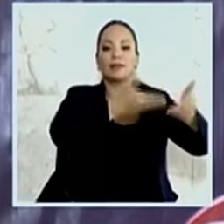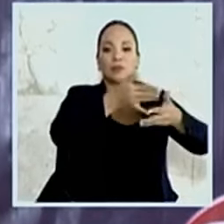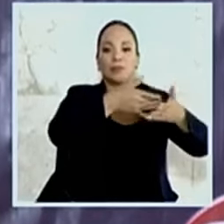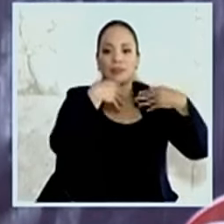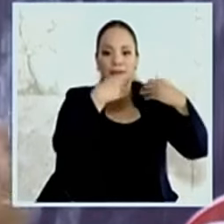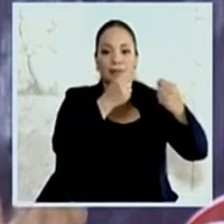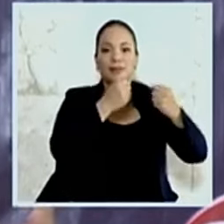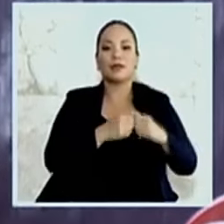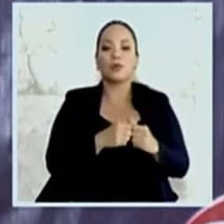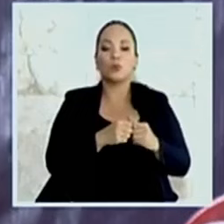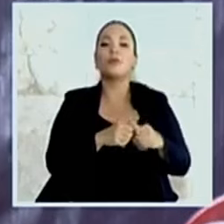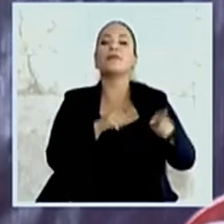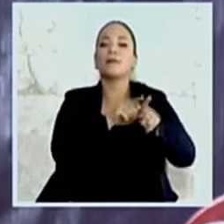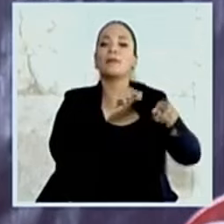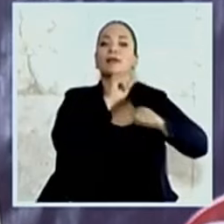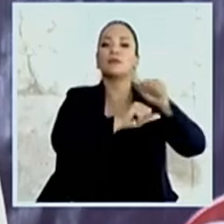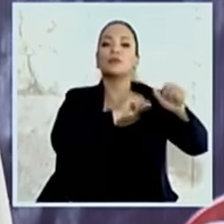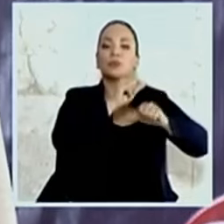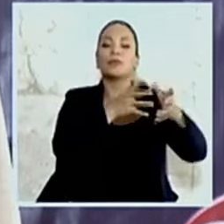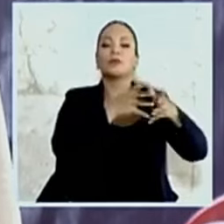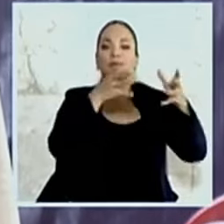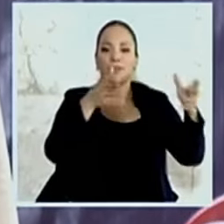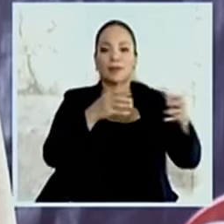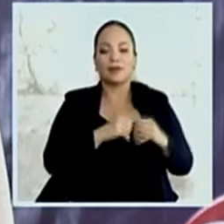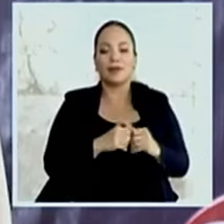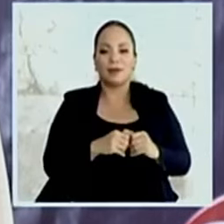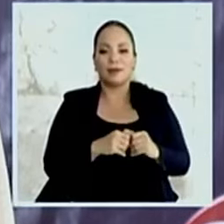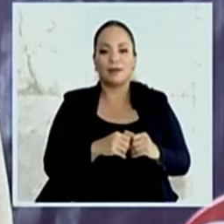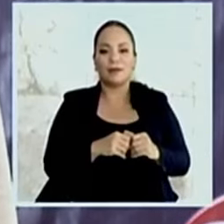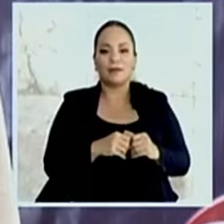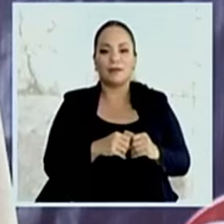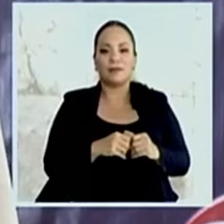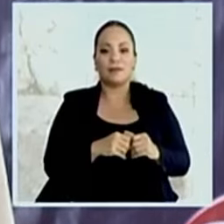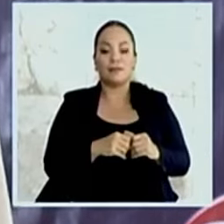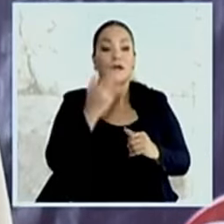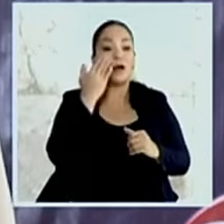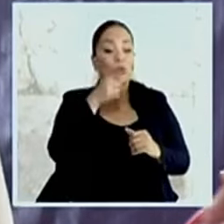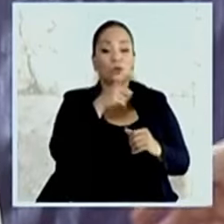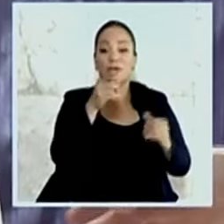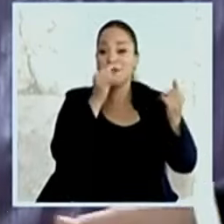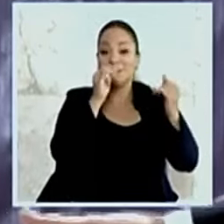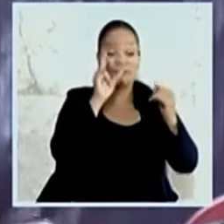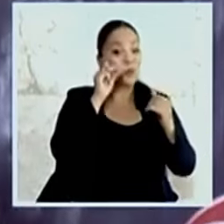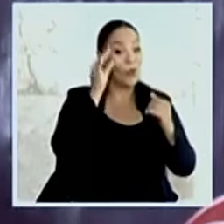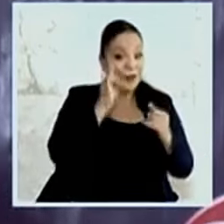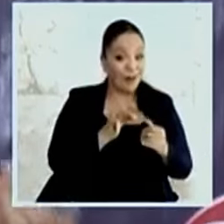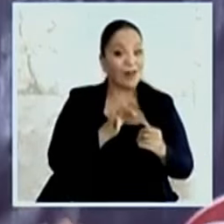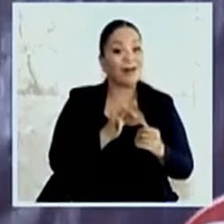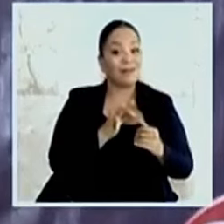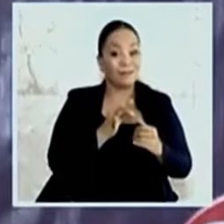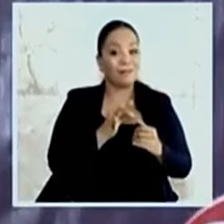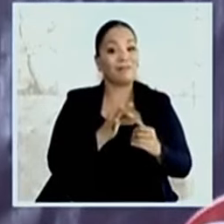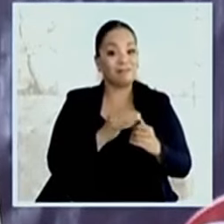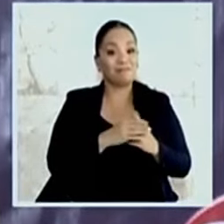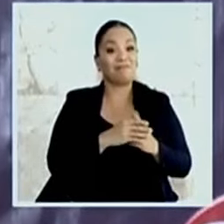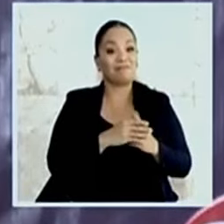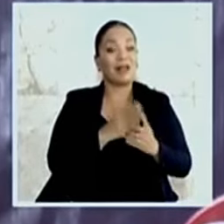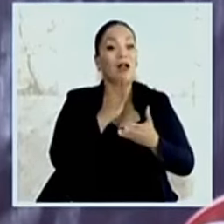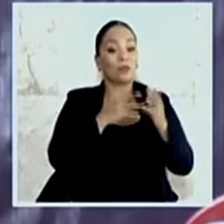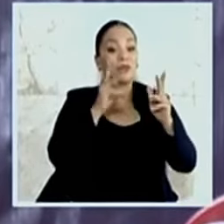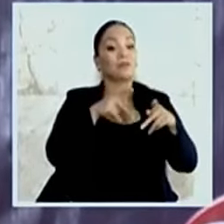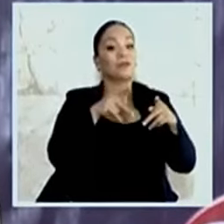por supuesto con la nueva junta directiva del hospital, de que en realidad nosotros le decimos la red de servicios de salud, que